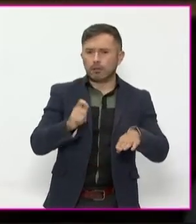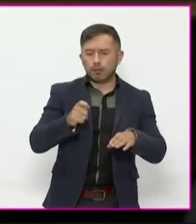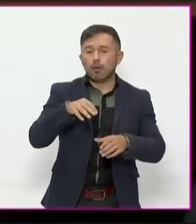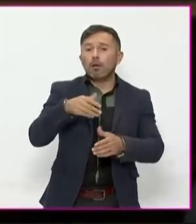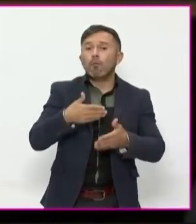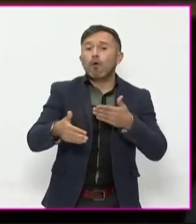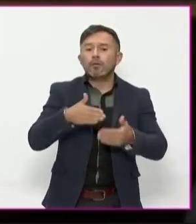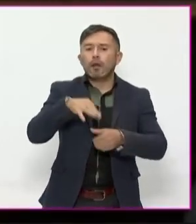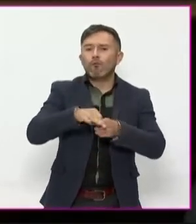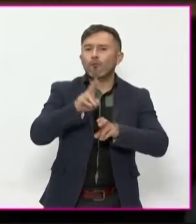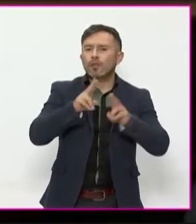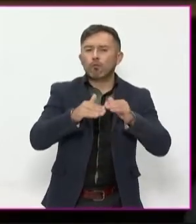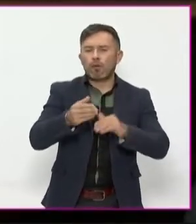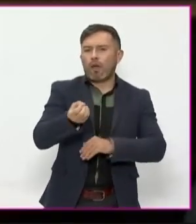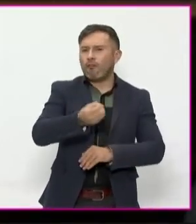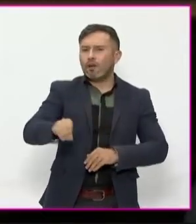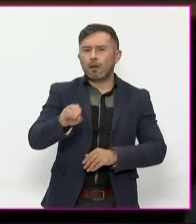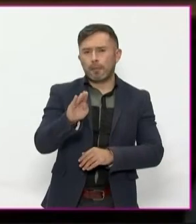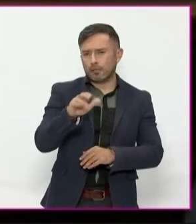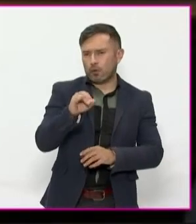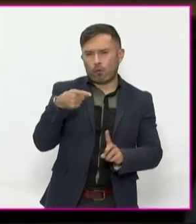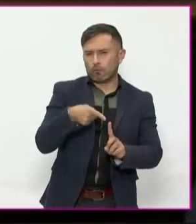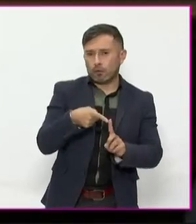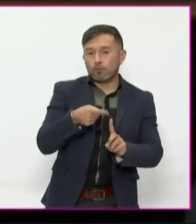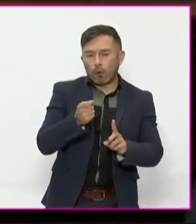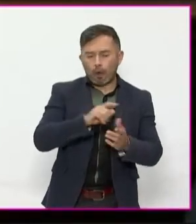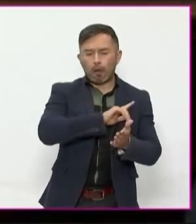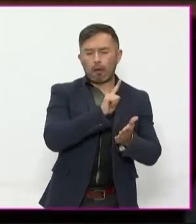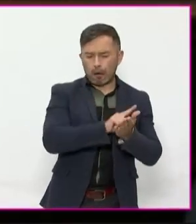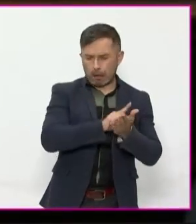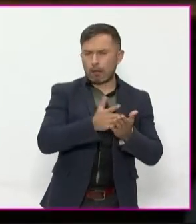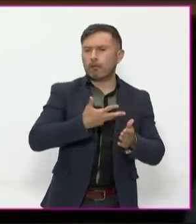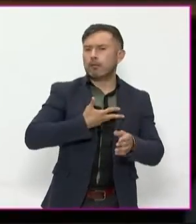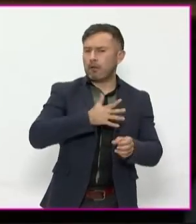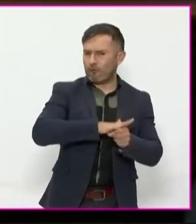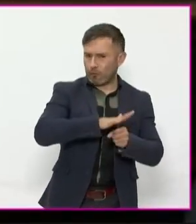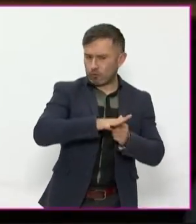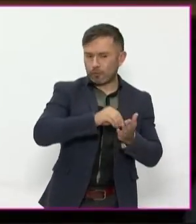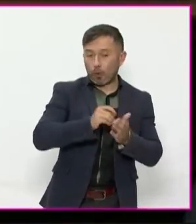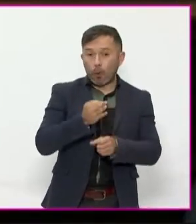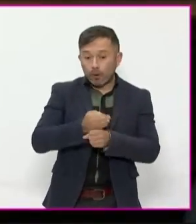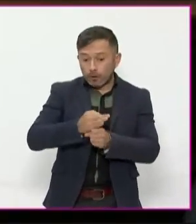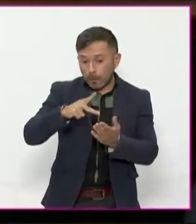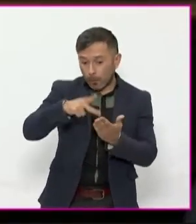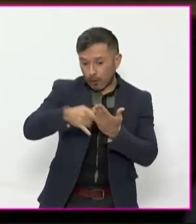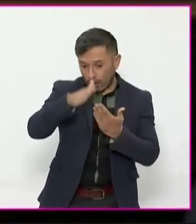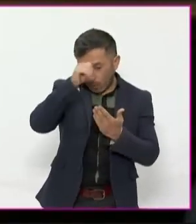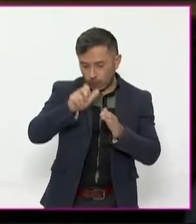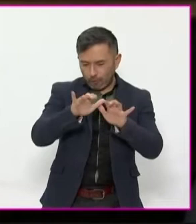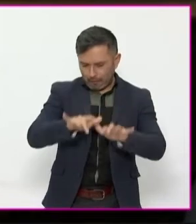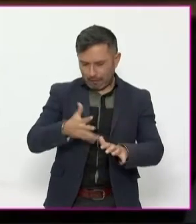democracias modernas, más allá de las consideraciones jurídicas, las cuales están plasmadas en el proyecto de acuerdo. Quisiera